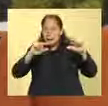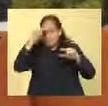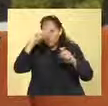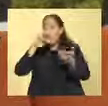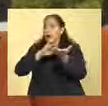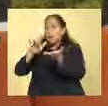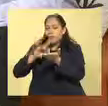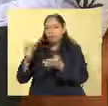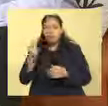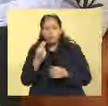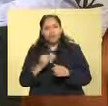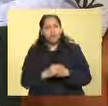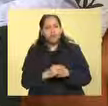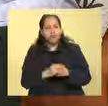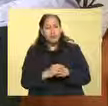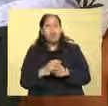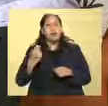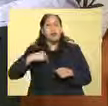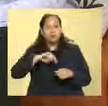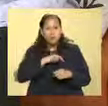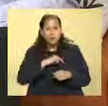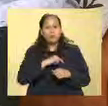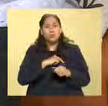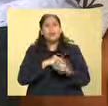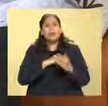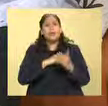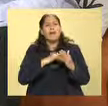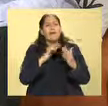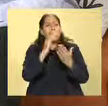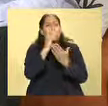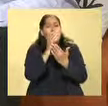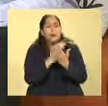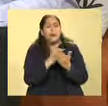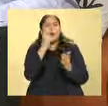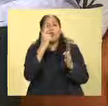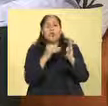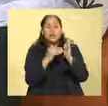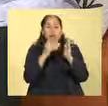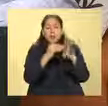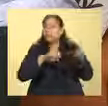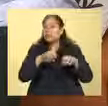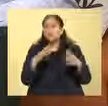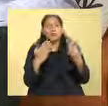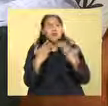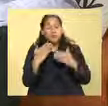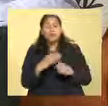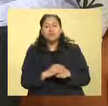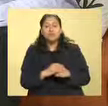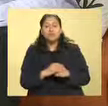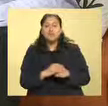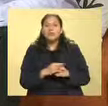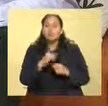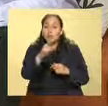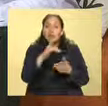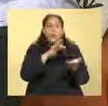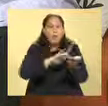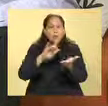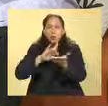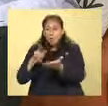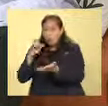falta mucho en México. No, pues tenemos un tenemos un rezago de 1,000,000 de empleos anuales. Wow.